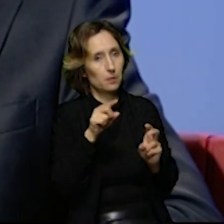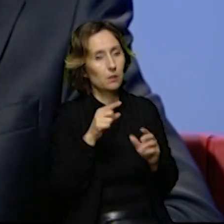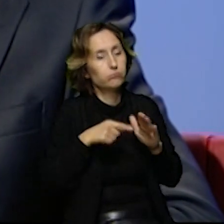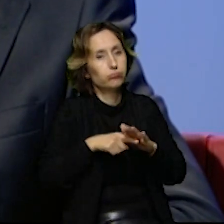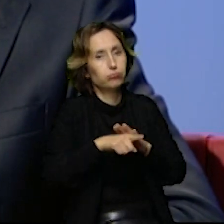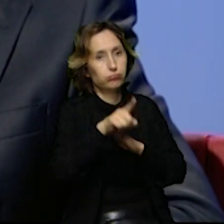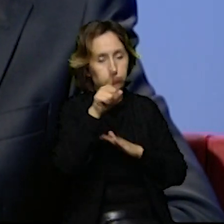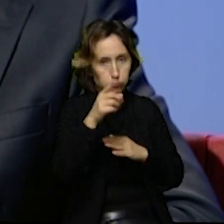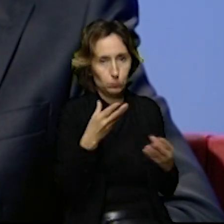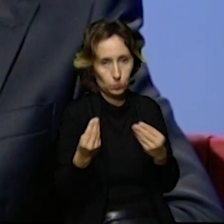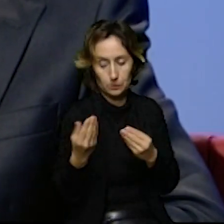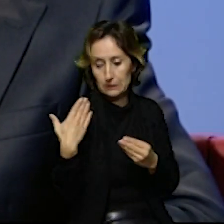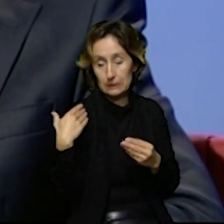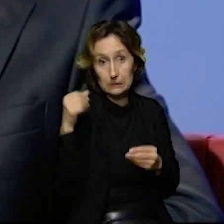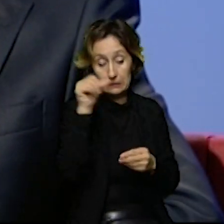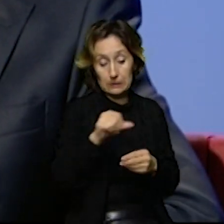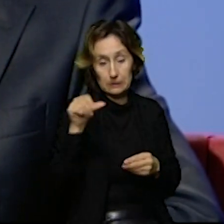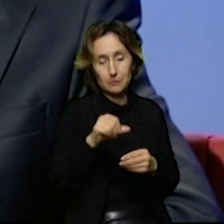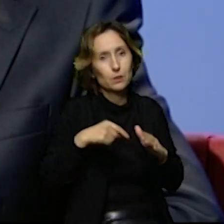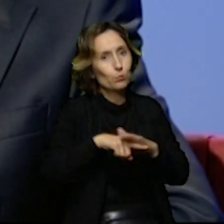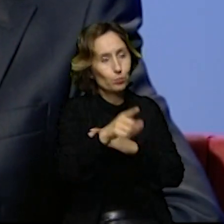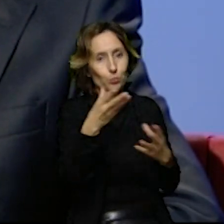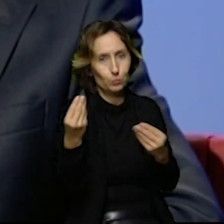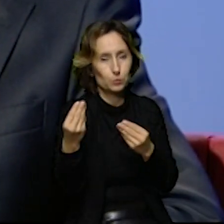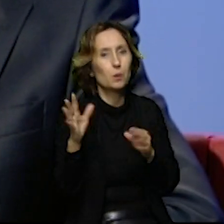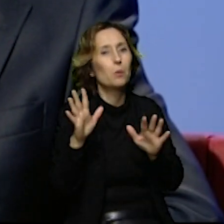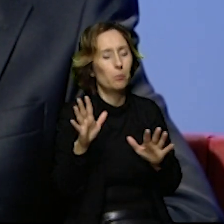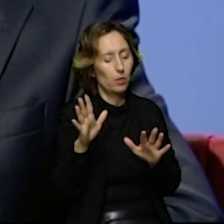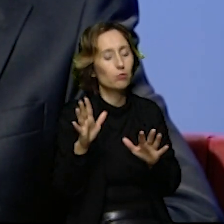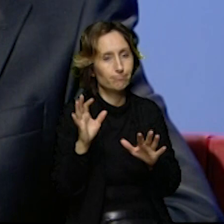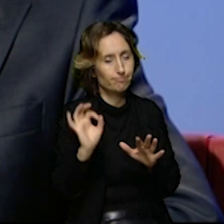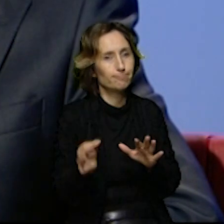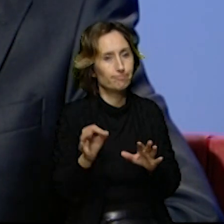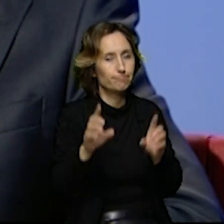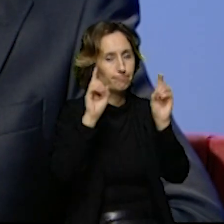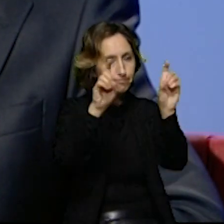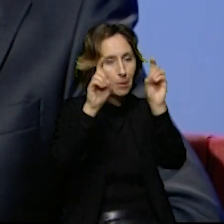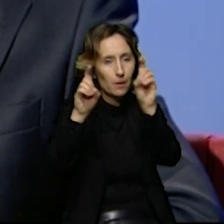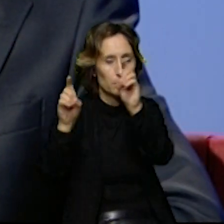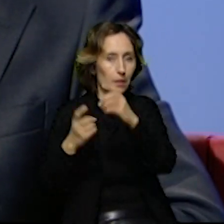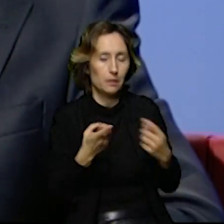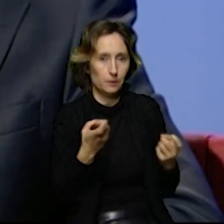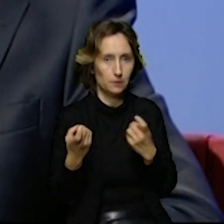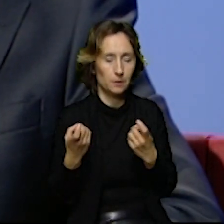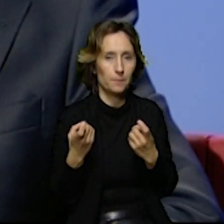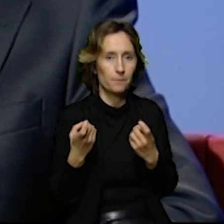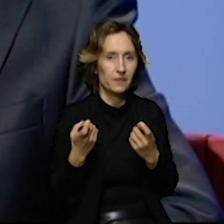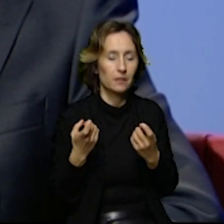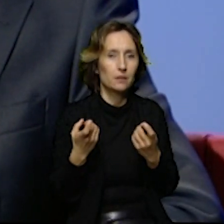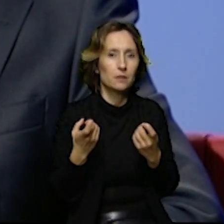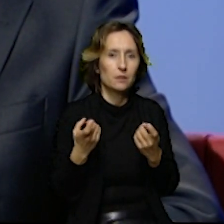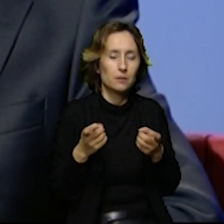estas últimas semanas se está avanzando muchísimo, pero es necesaria una pedagogía. Necesaria una